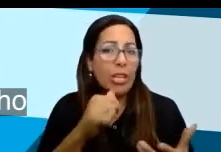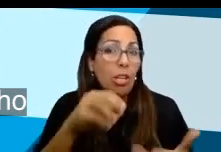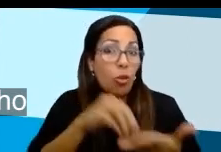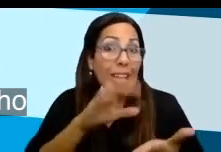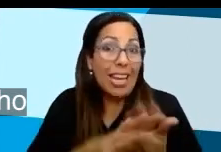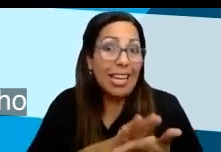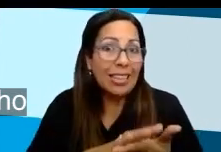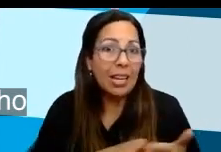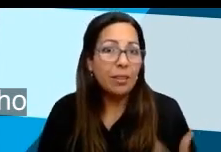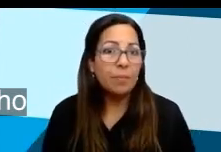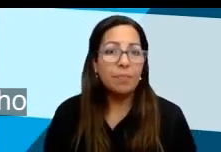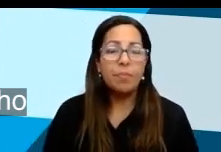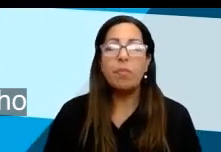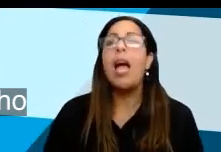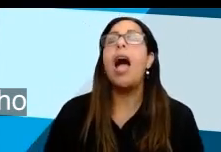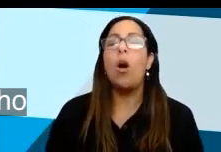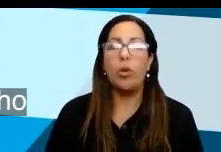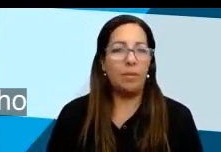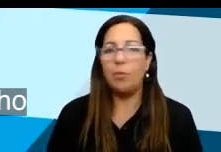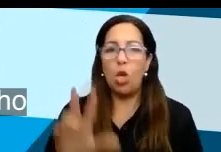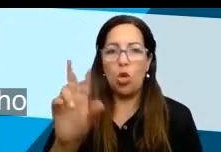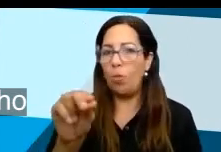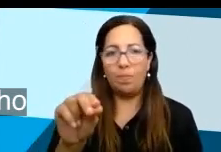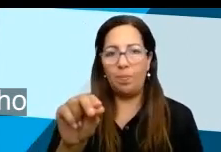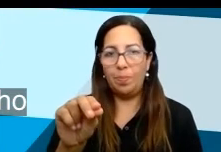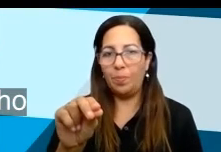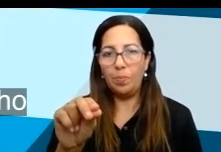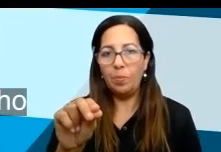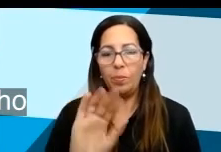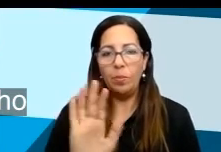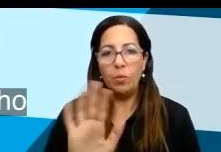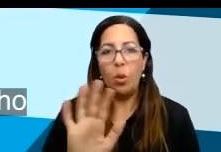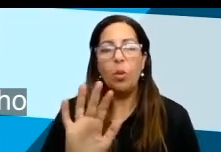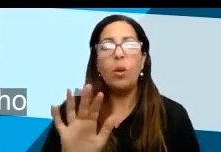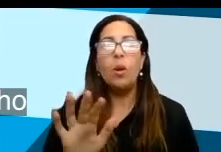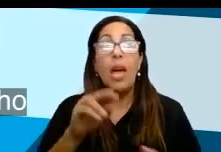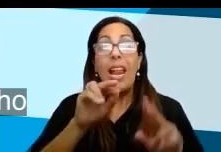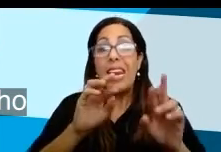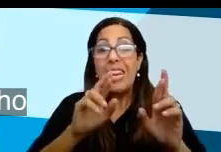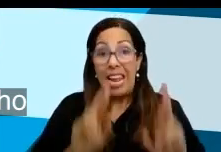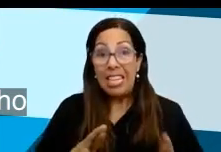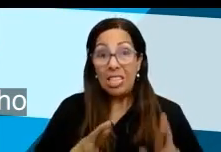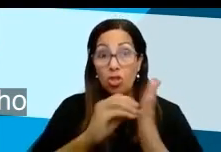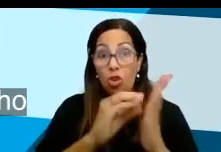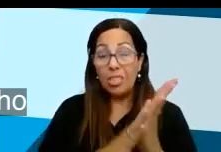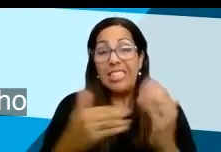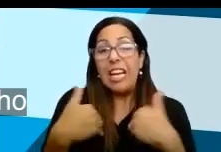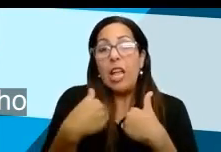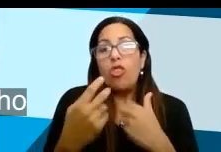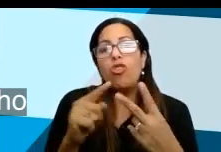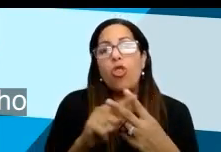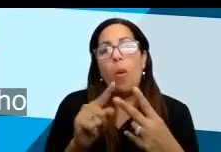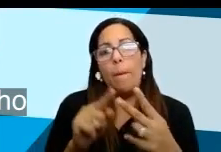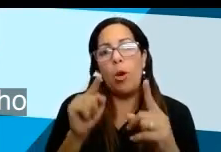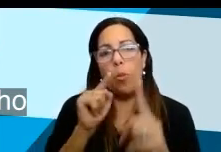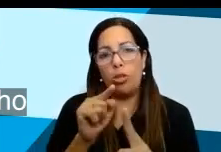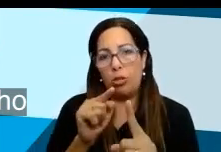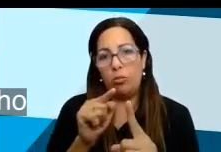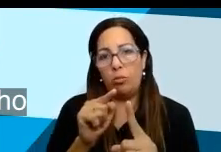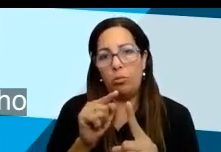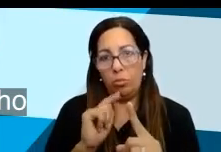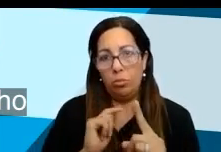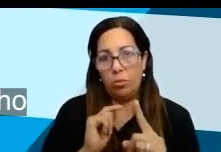¿Cómo funciona? La contestación es no. El registro tiene dos propósitos principales, repito